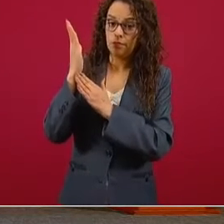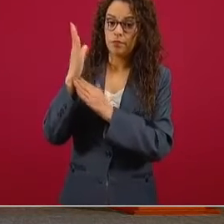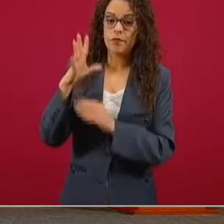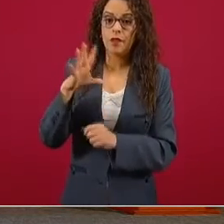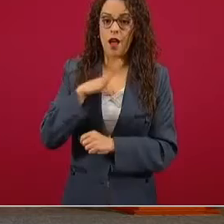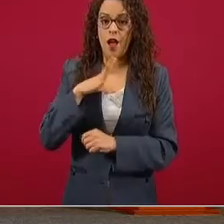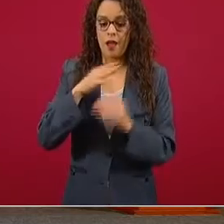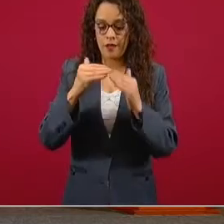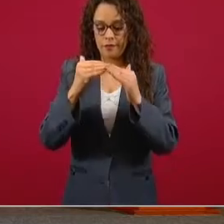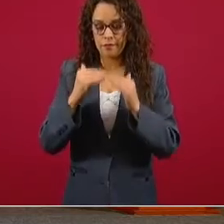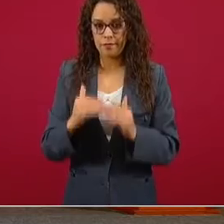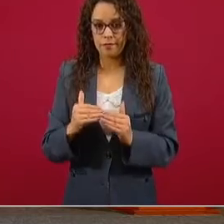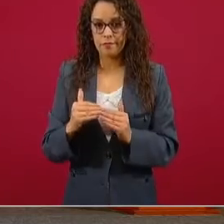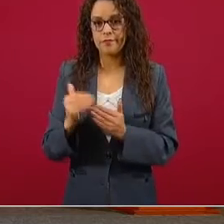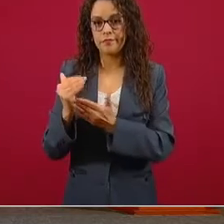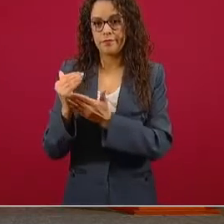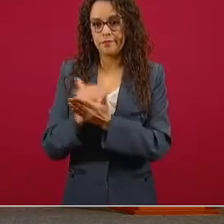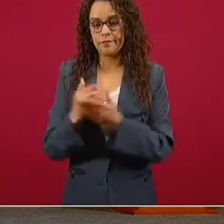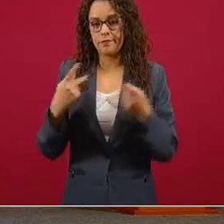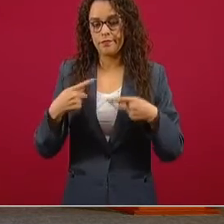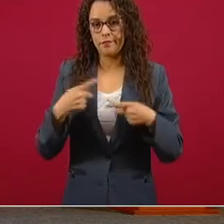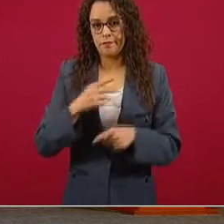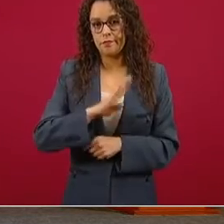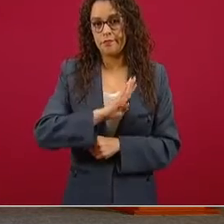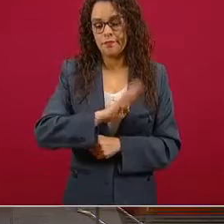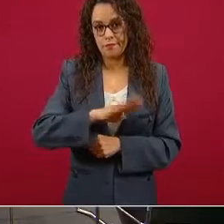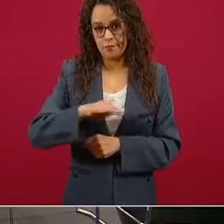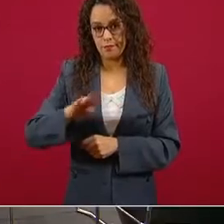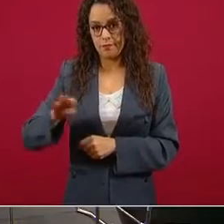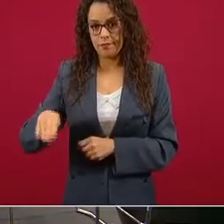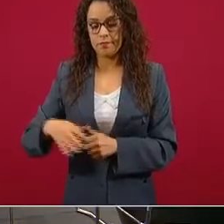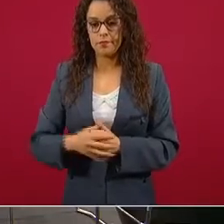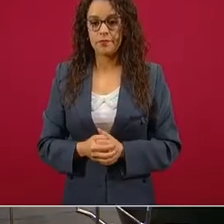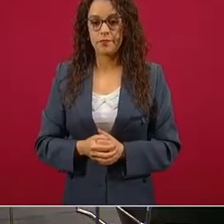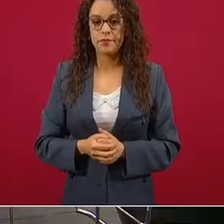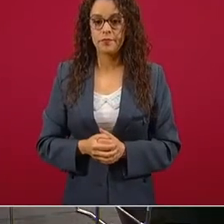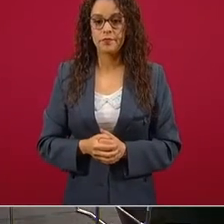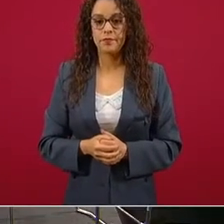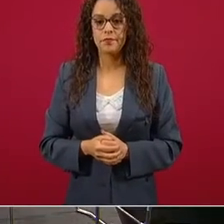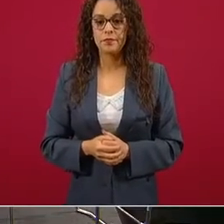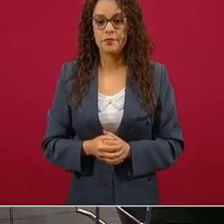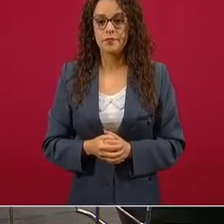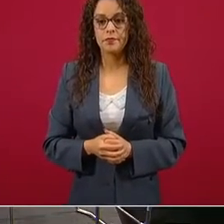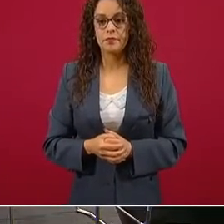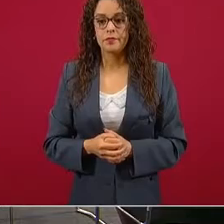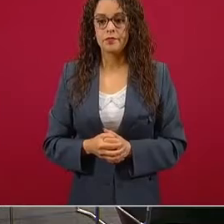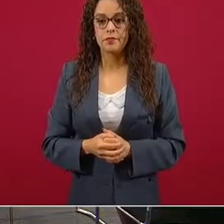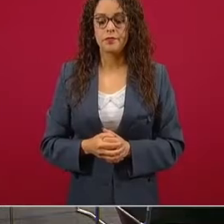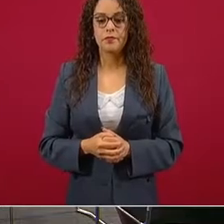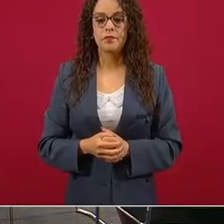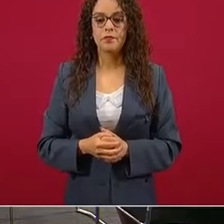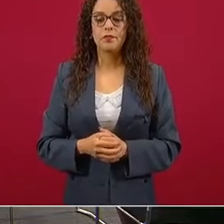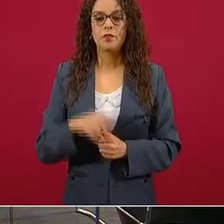tenemos esto. Y a ver, pongan la de la nacional